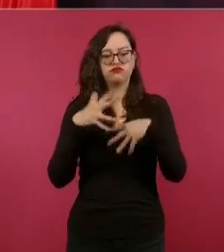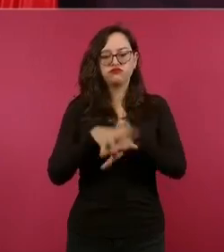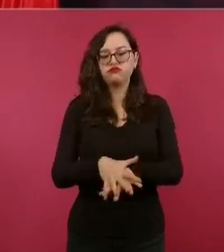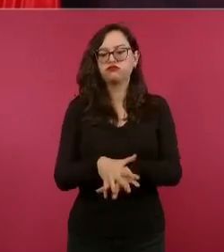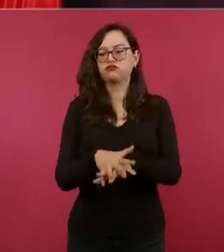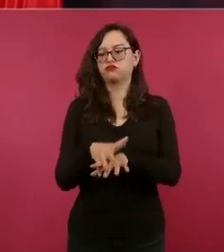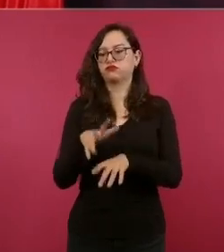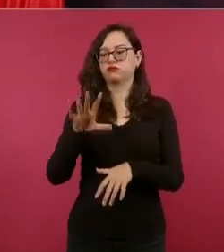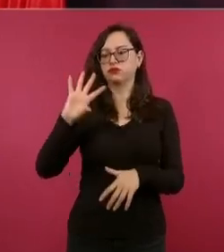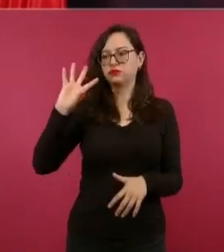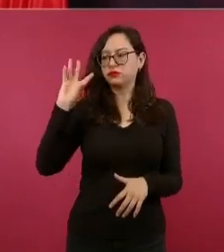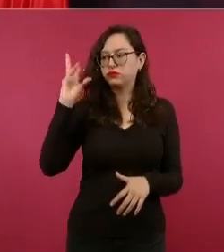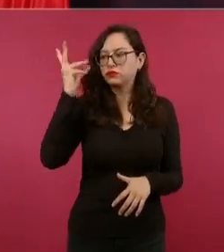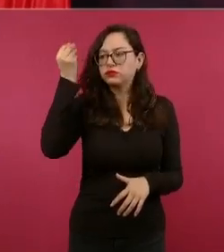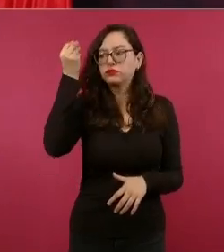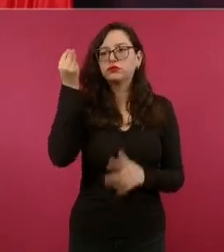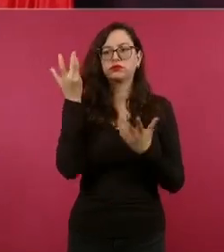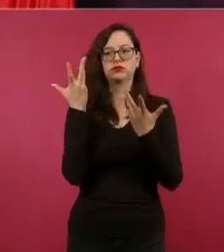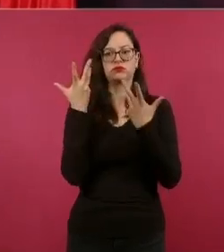muy avanzada